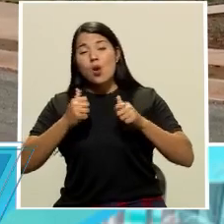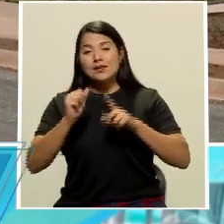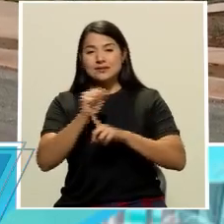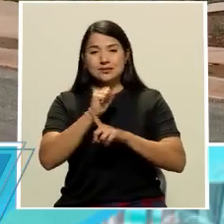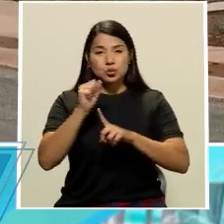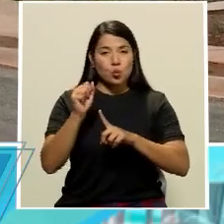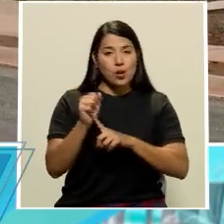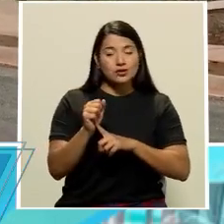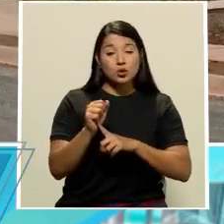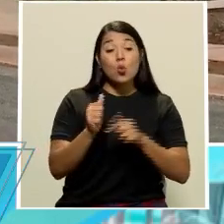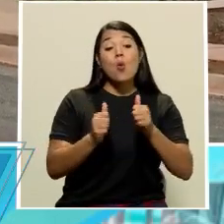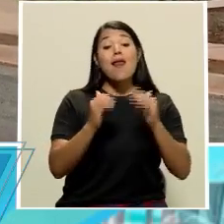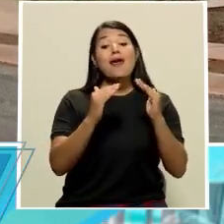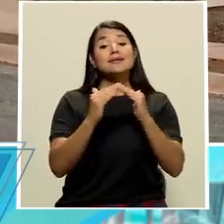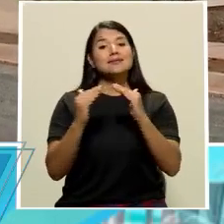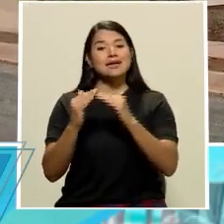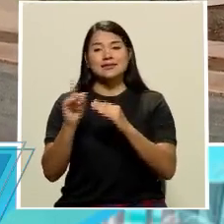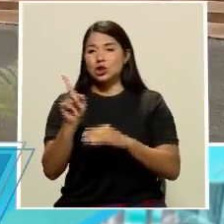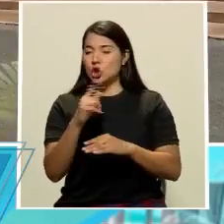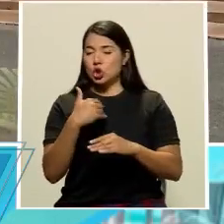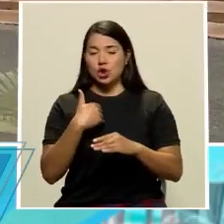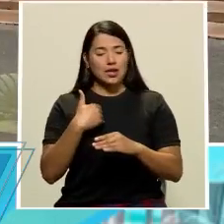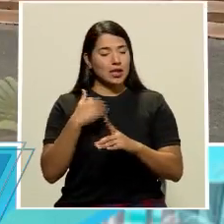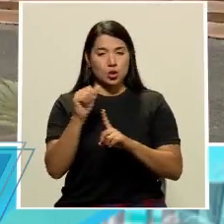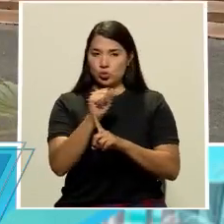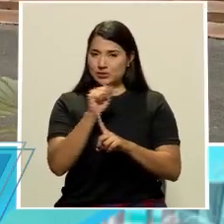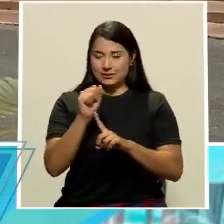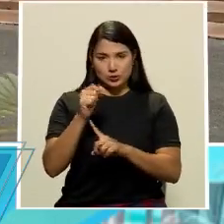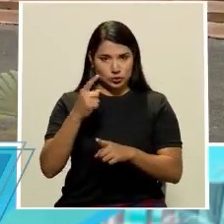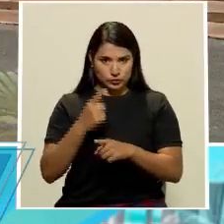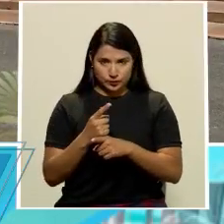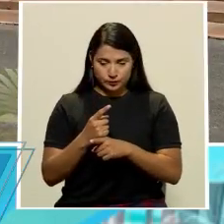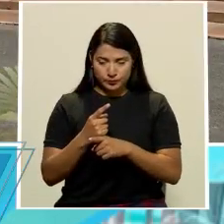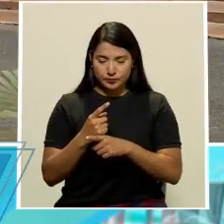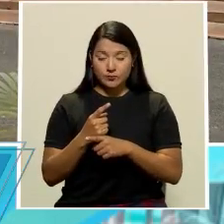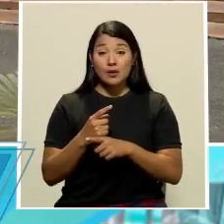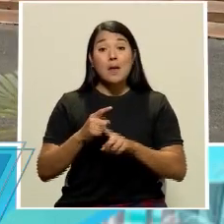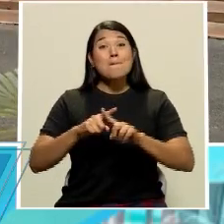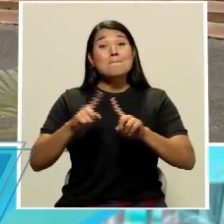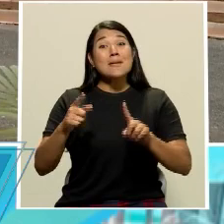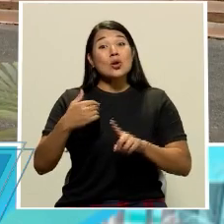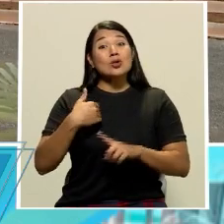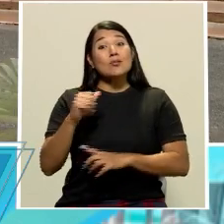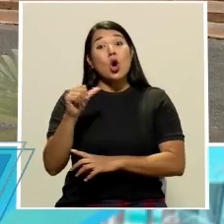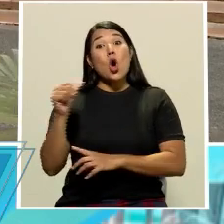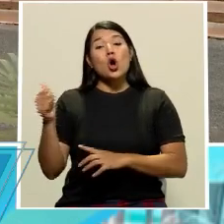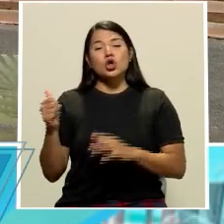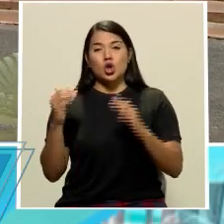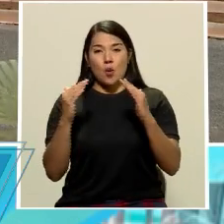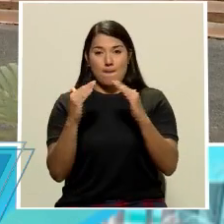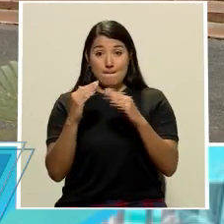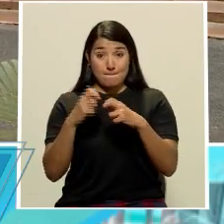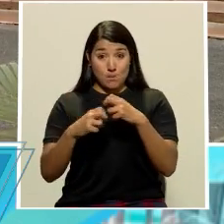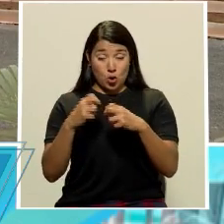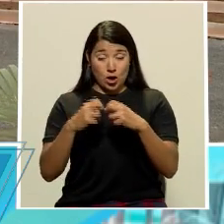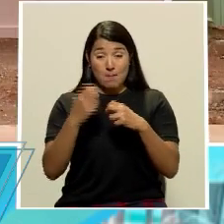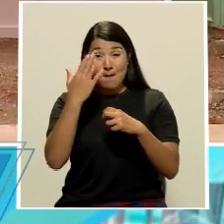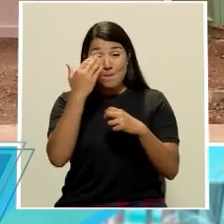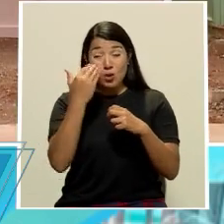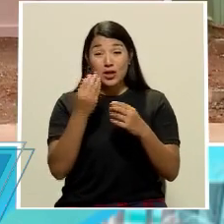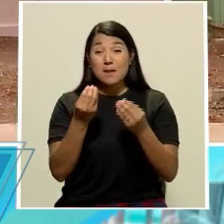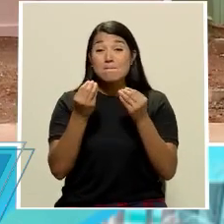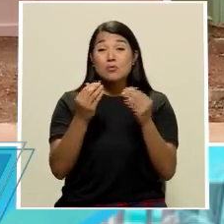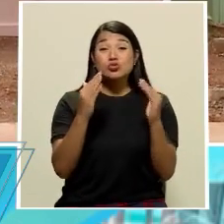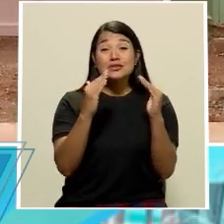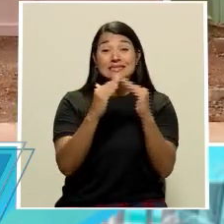no idónea, digámoslo así. Pero aparte de eso, tenemos el otro problema de que la vivienda, mucha de la vivienda que tenemos en el país